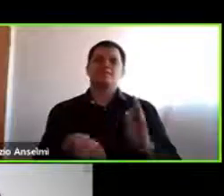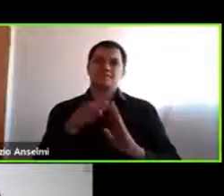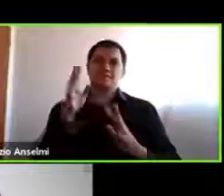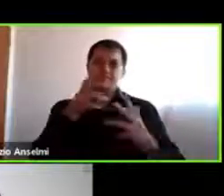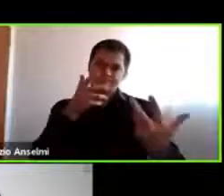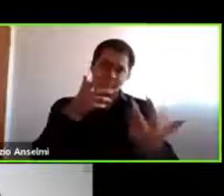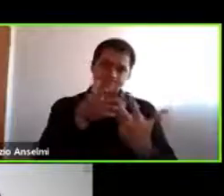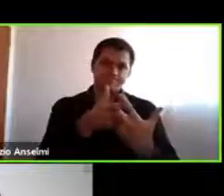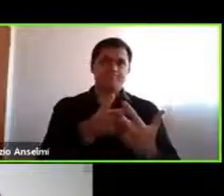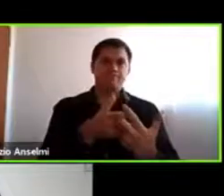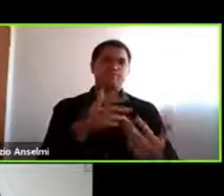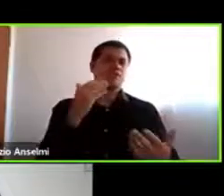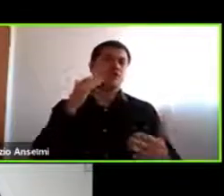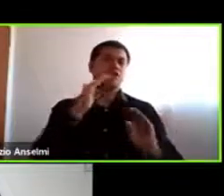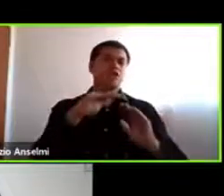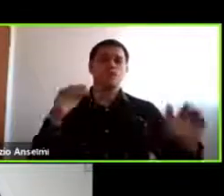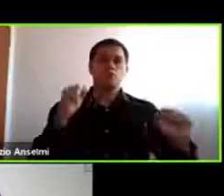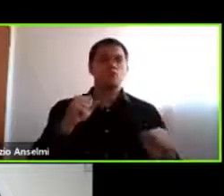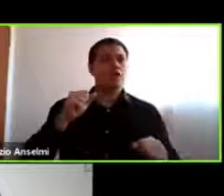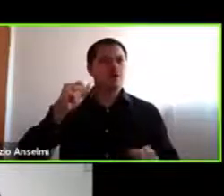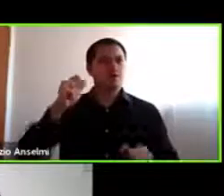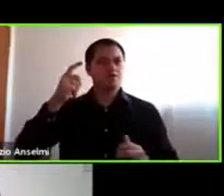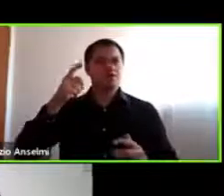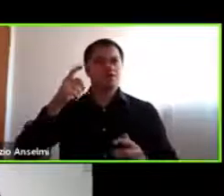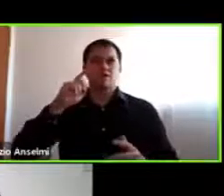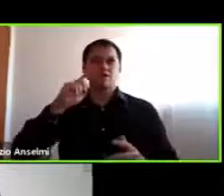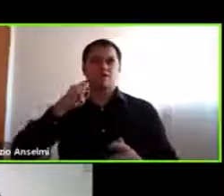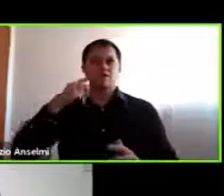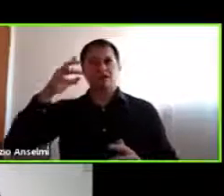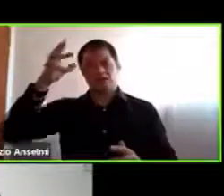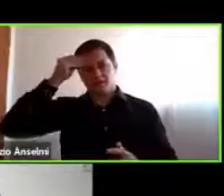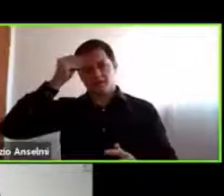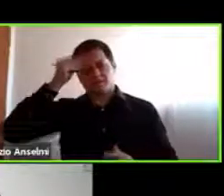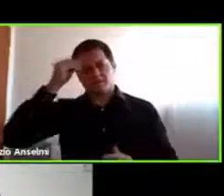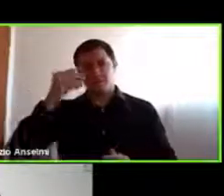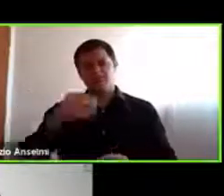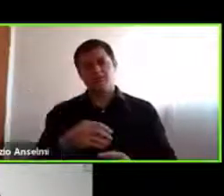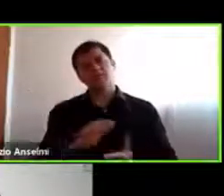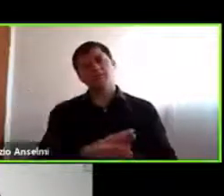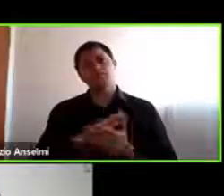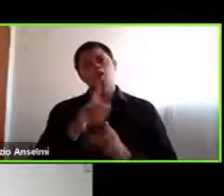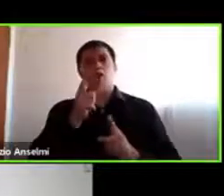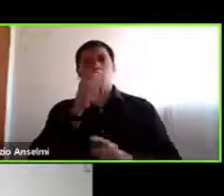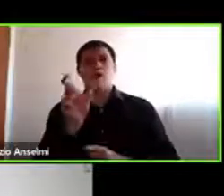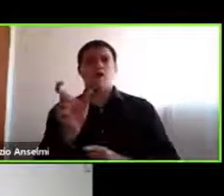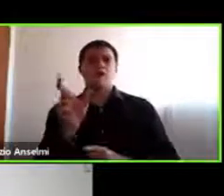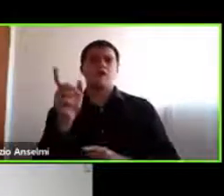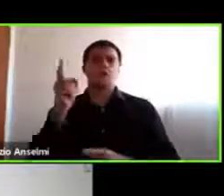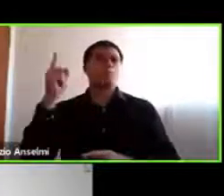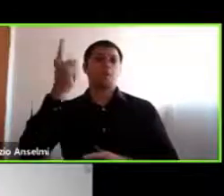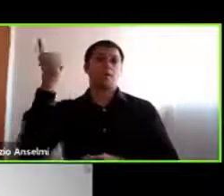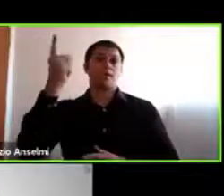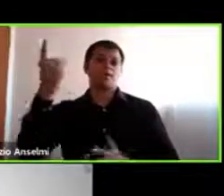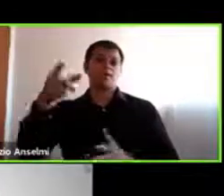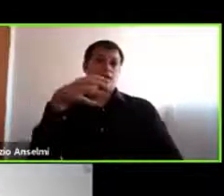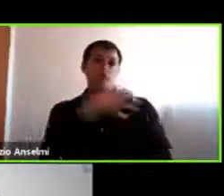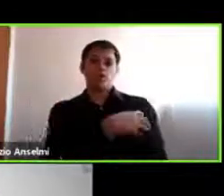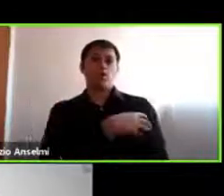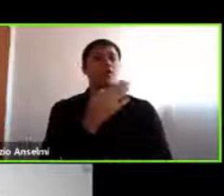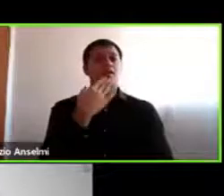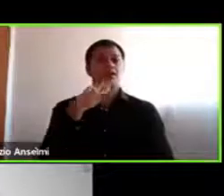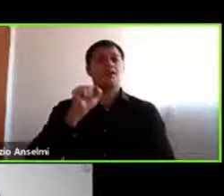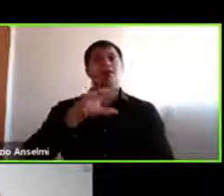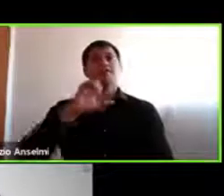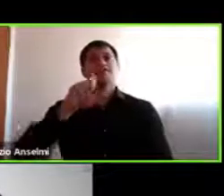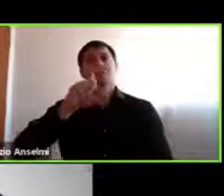significativo localmente y así modificar algunas palabras que sean propias de la región o algunos acentos que sean propios de la